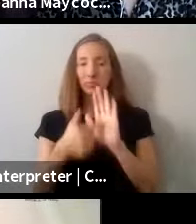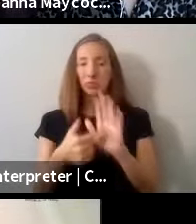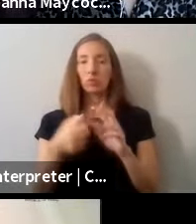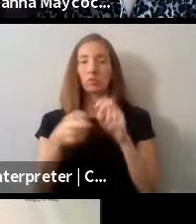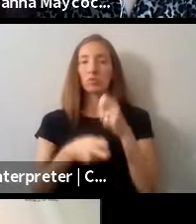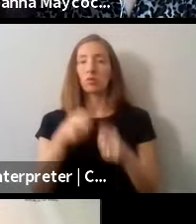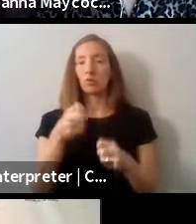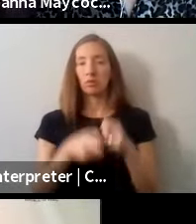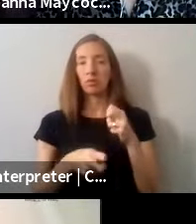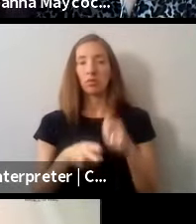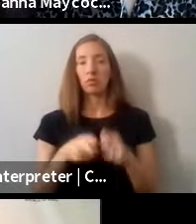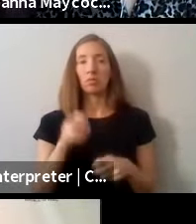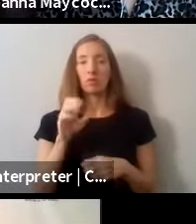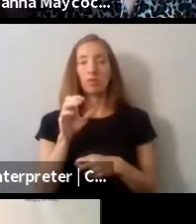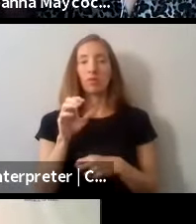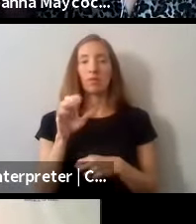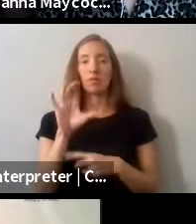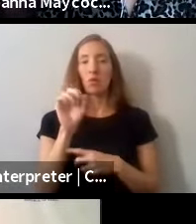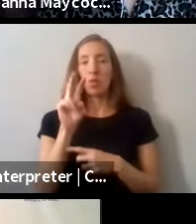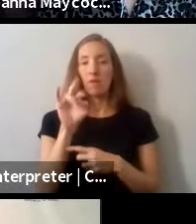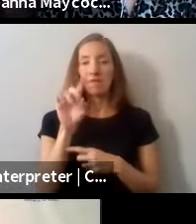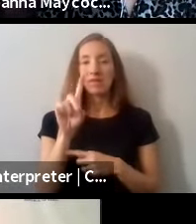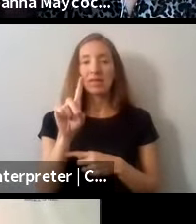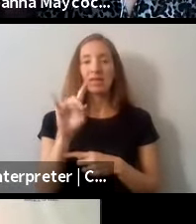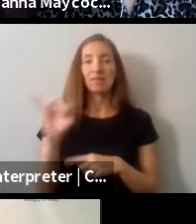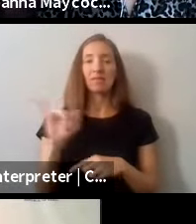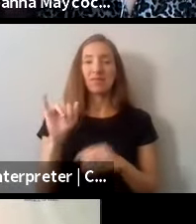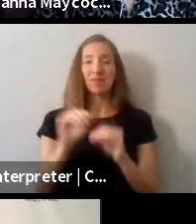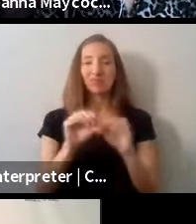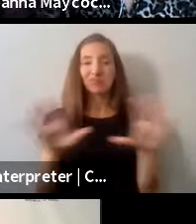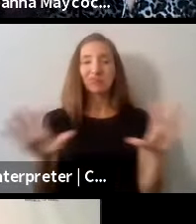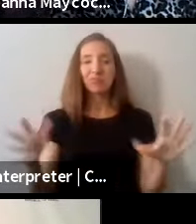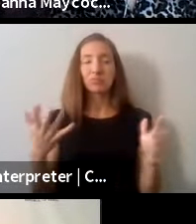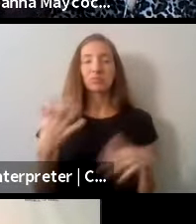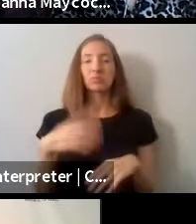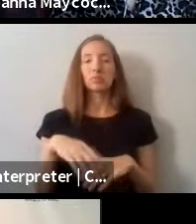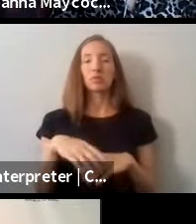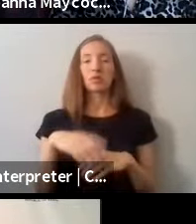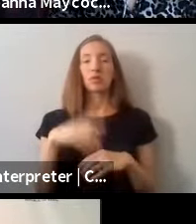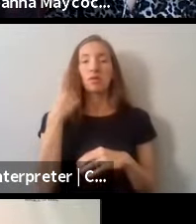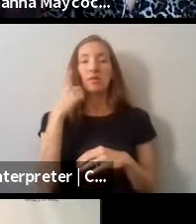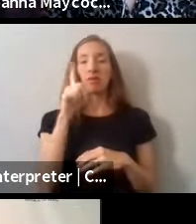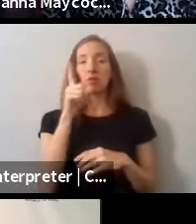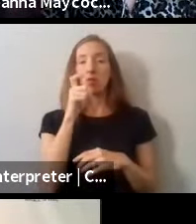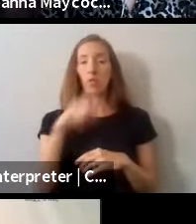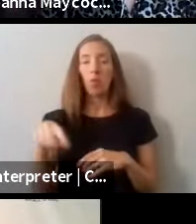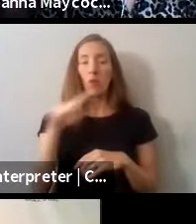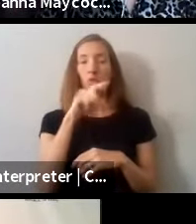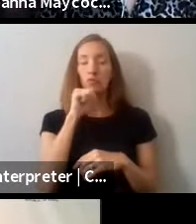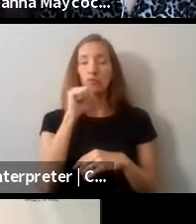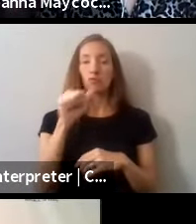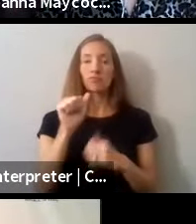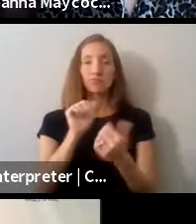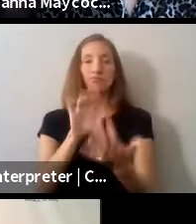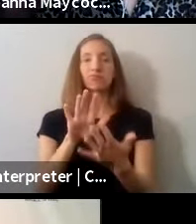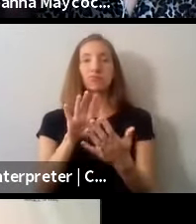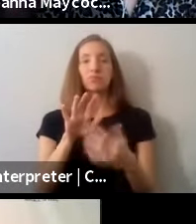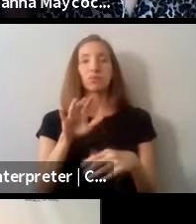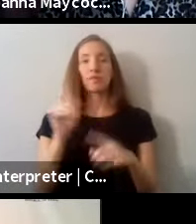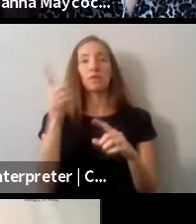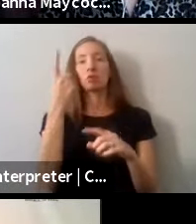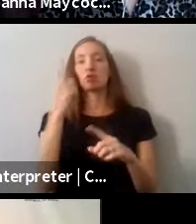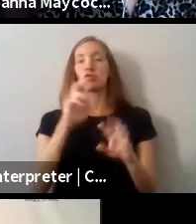línea, médicos, enfermeras, el sistema de sanitario, pero también personas que están en los otros